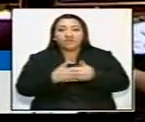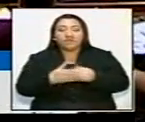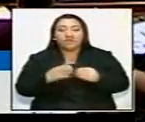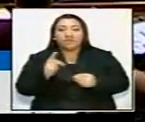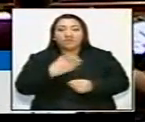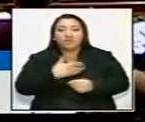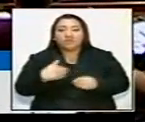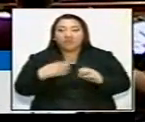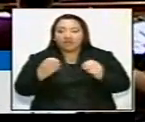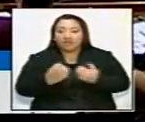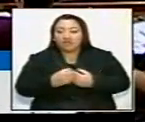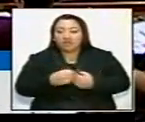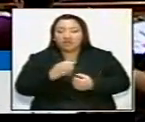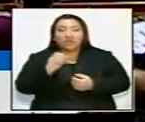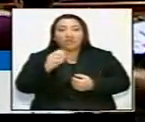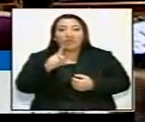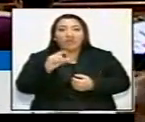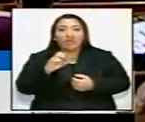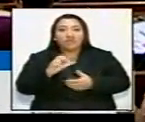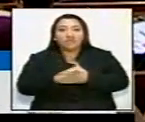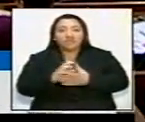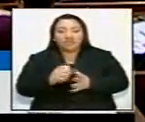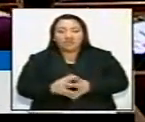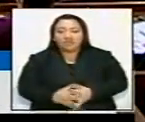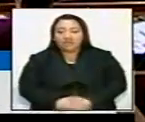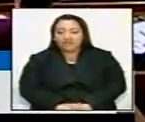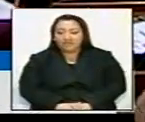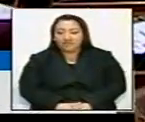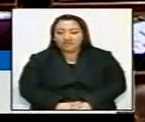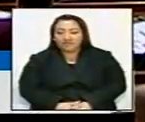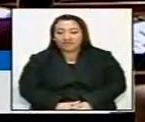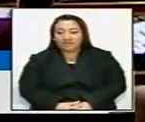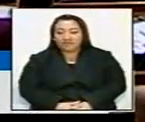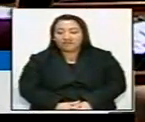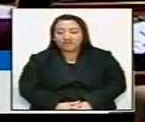señor presidente del Congreso, señor Pedro Olechea Álvarez Calderón.